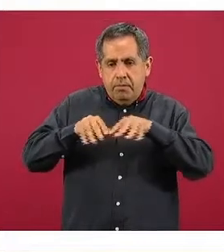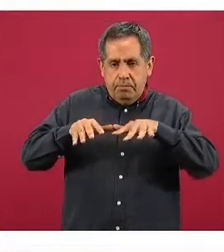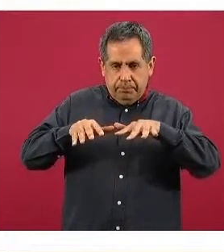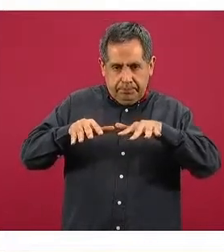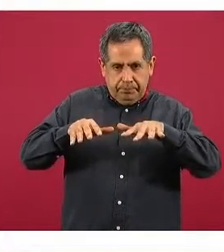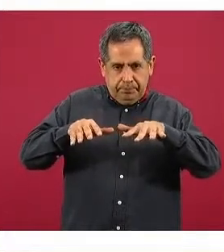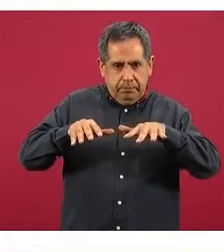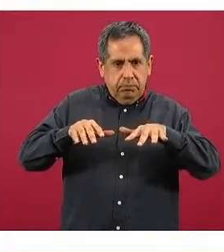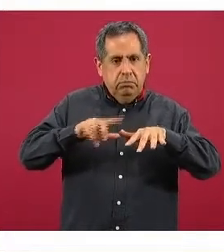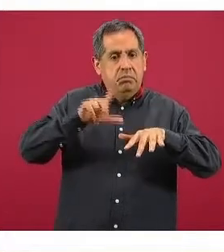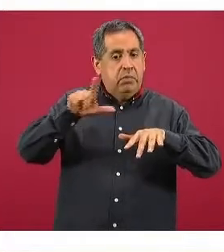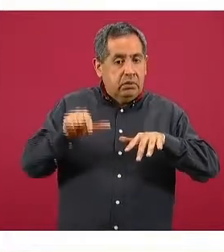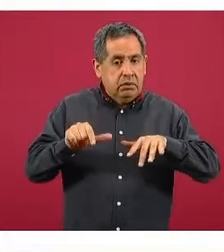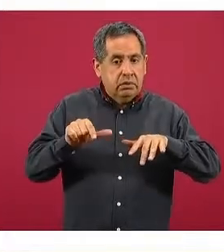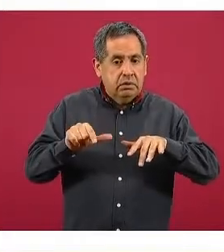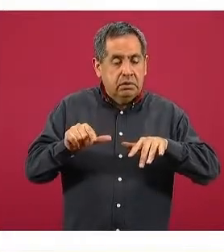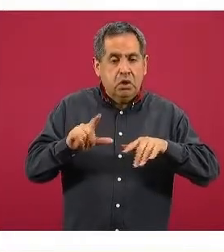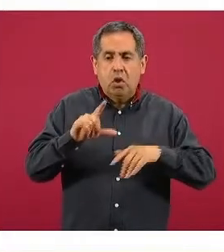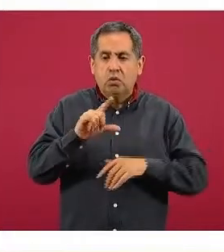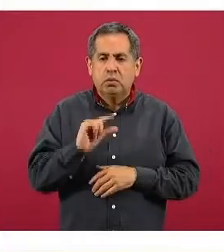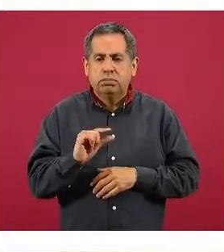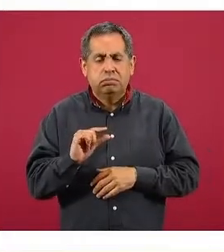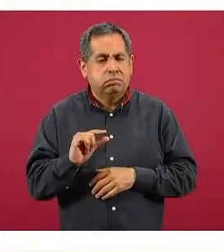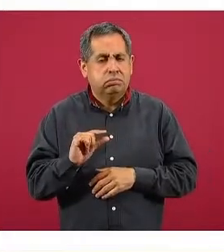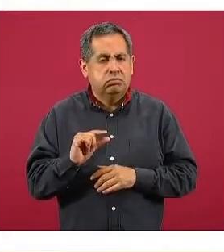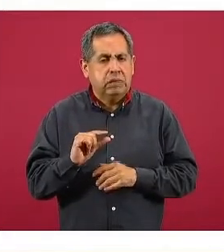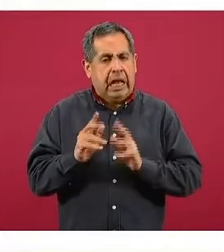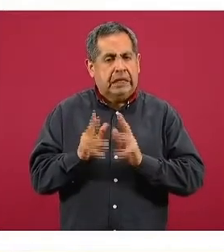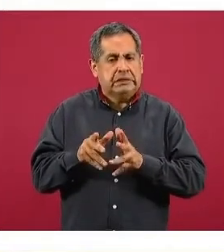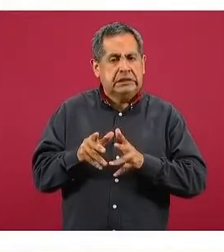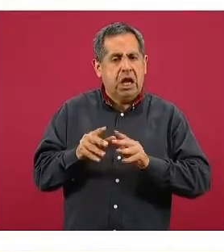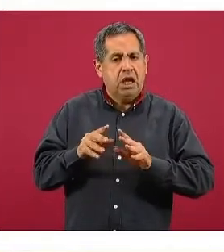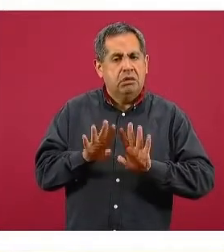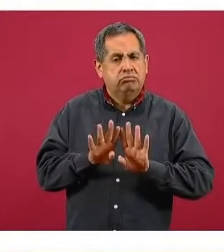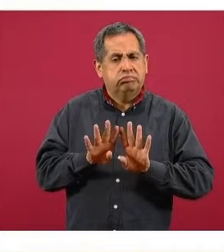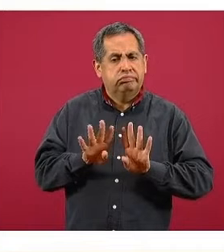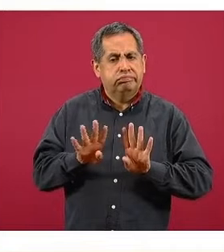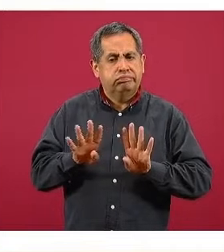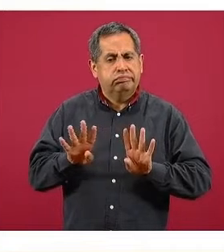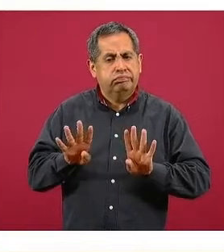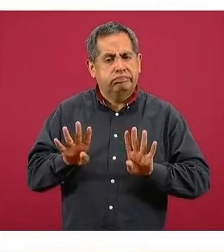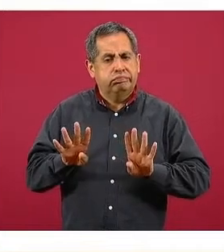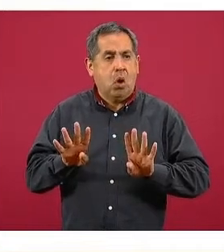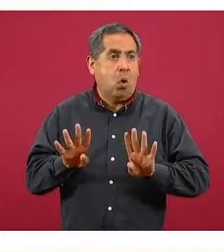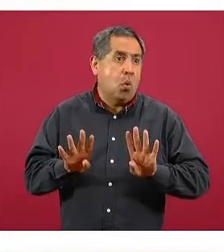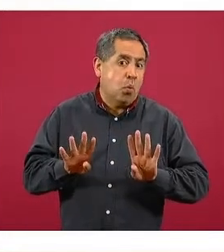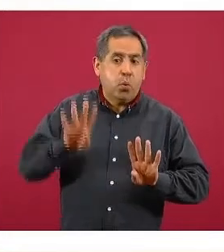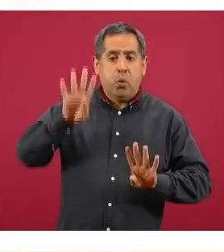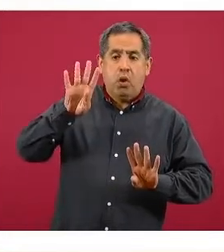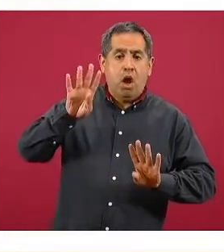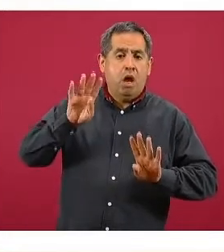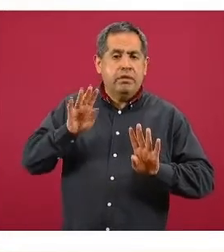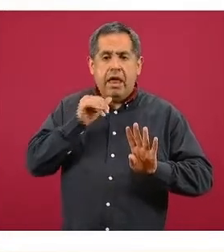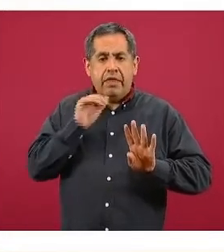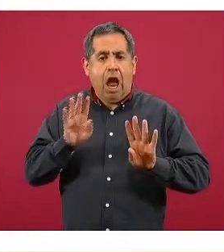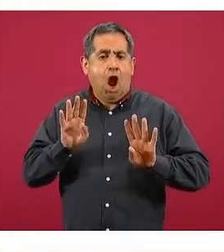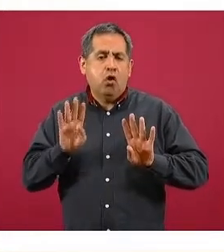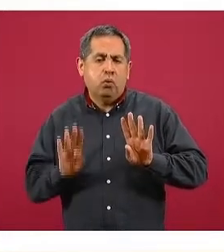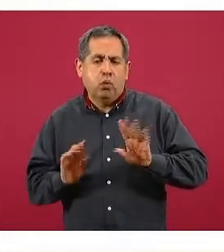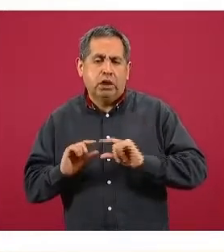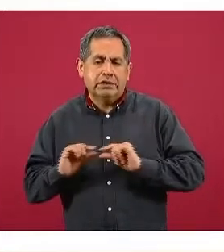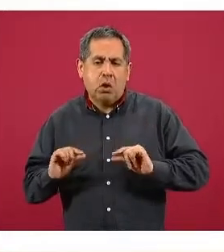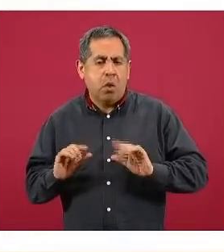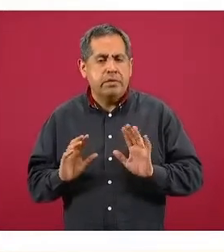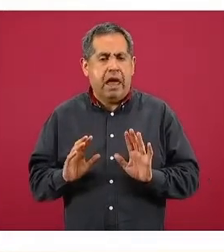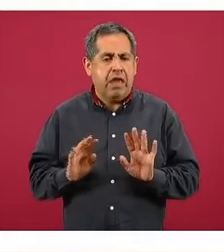después una zona de permanencia de la transmisión, pero sin grandes cambios hacia arriba o hacia abajo, a lo